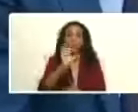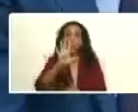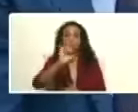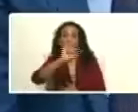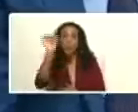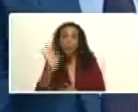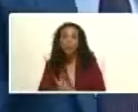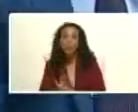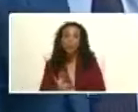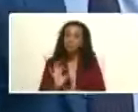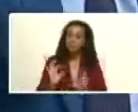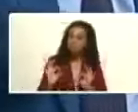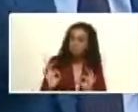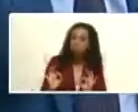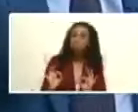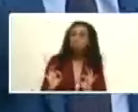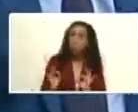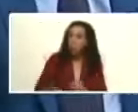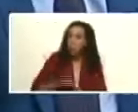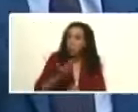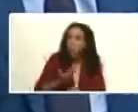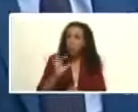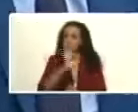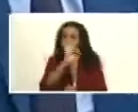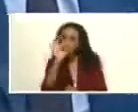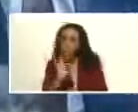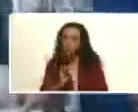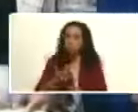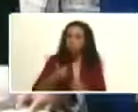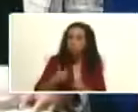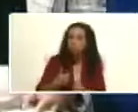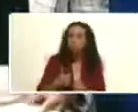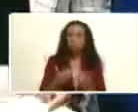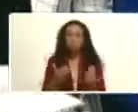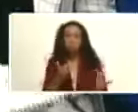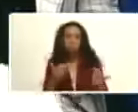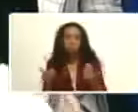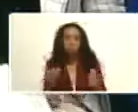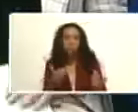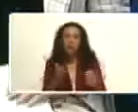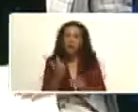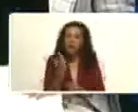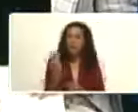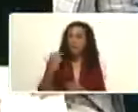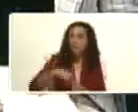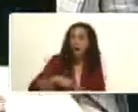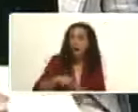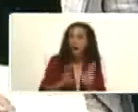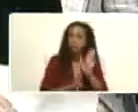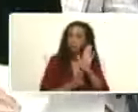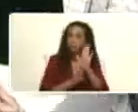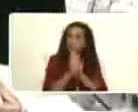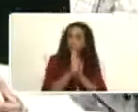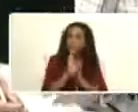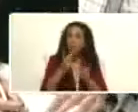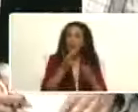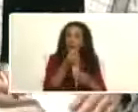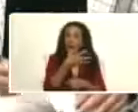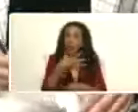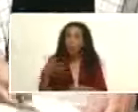3.5%, modesto, pero importante. Ahí todavía hay mucho por crecer en arroz,